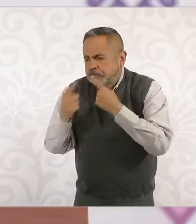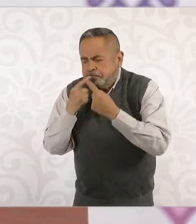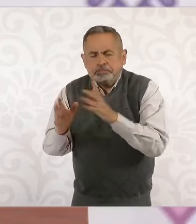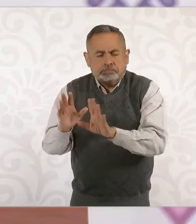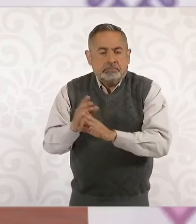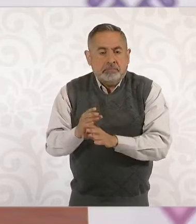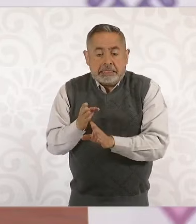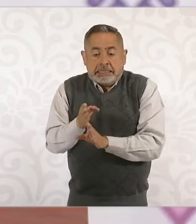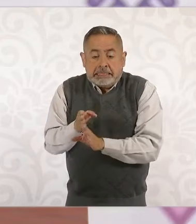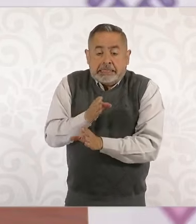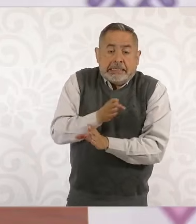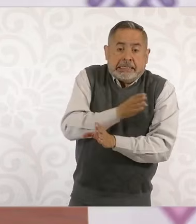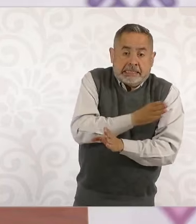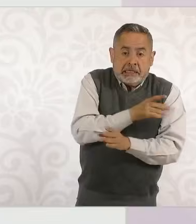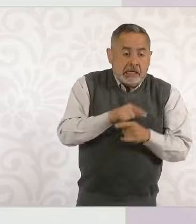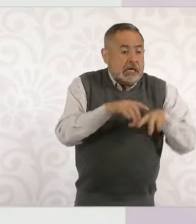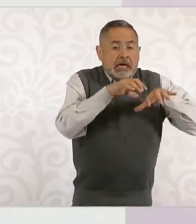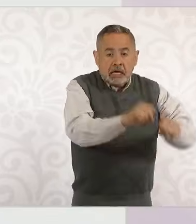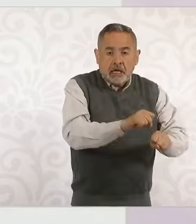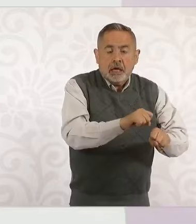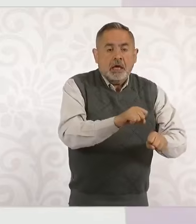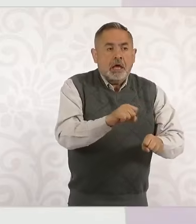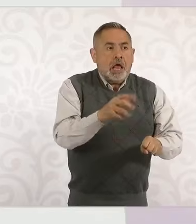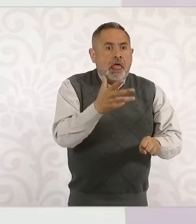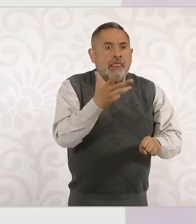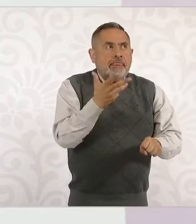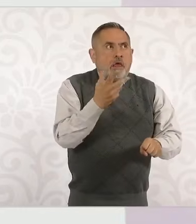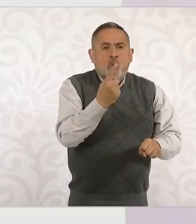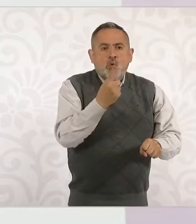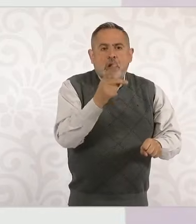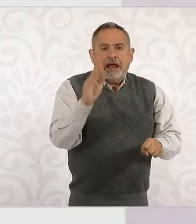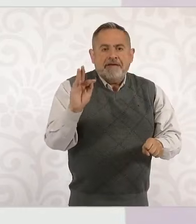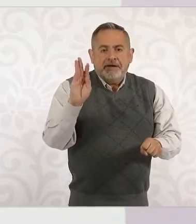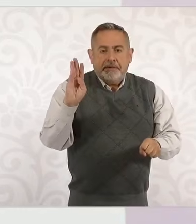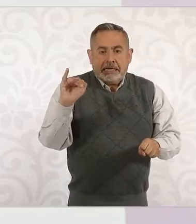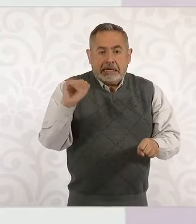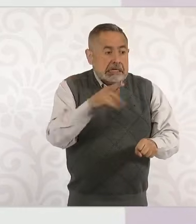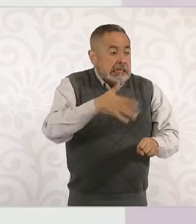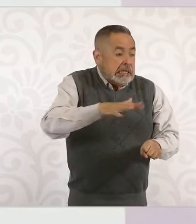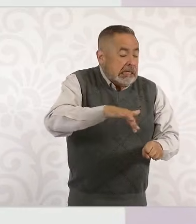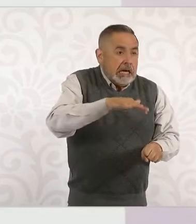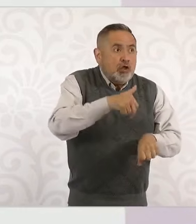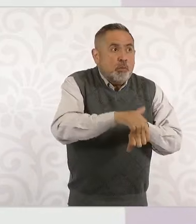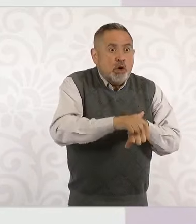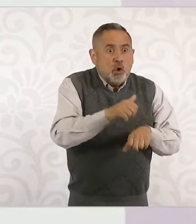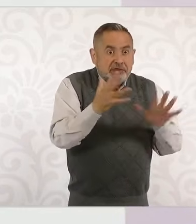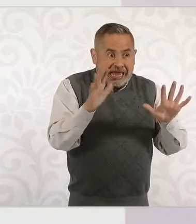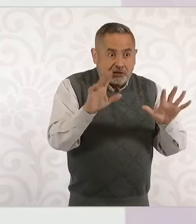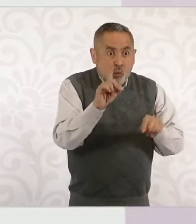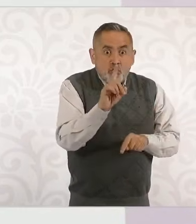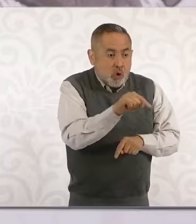Días antes se había detenido a uno de los 10 más buscados del FBI por parte de las